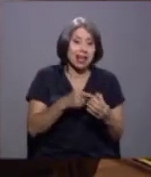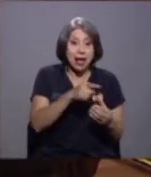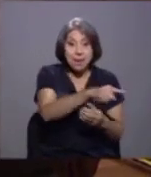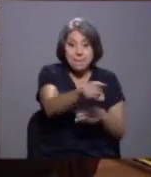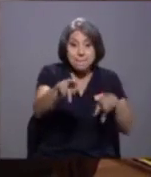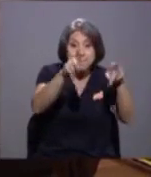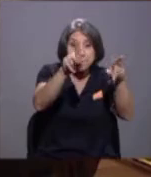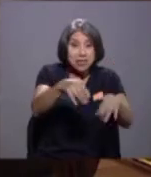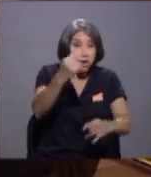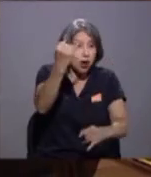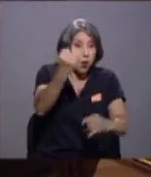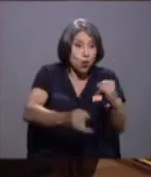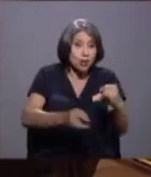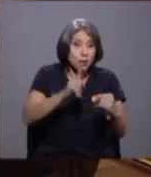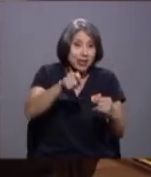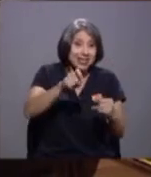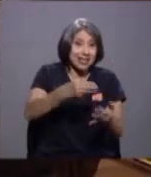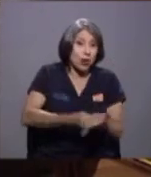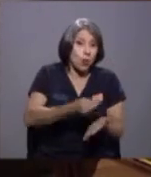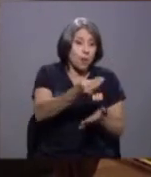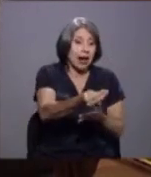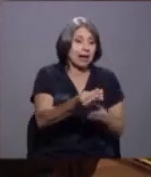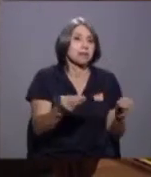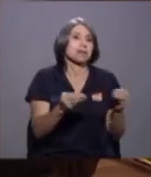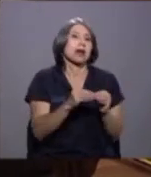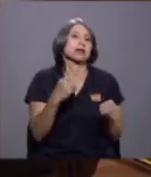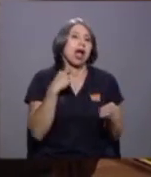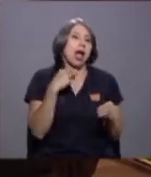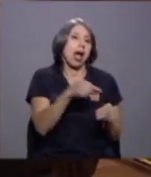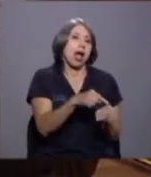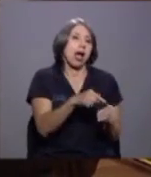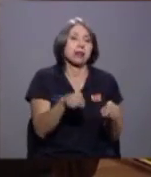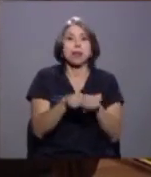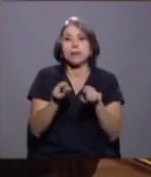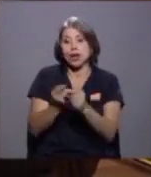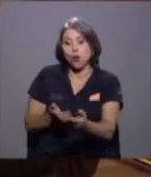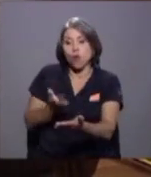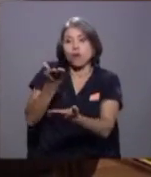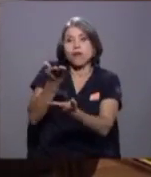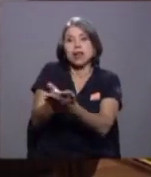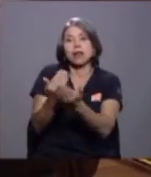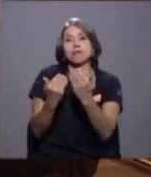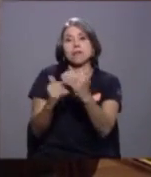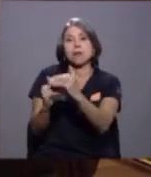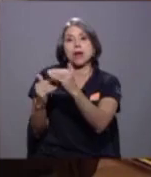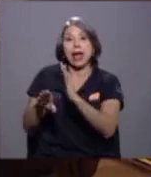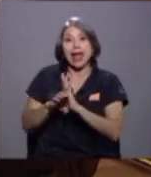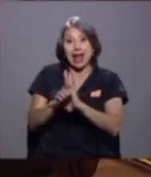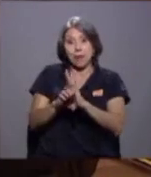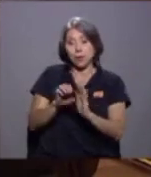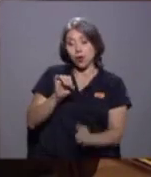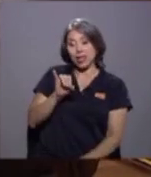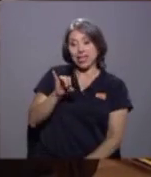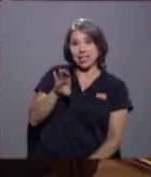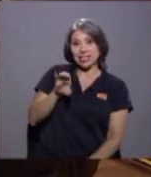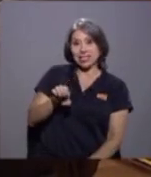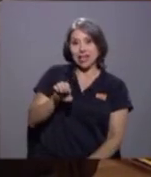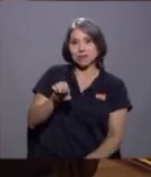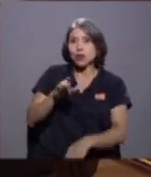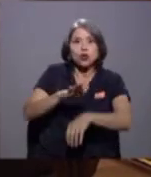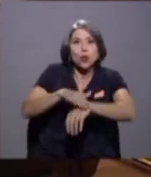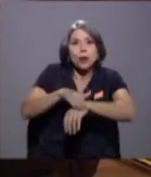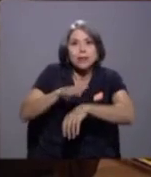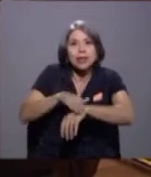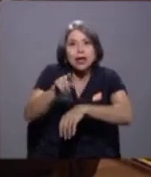consumidor, restricciones a la oferta. Hoy en día el ICE no le permite a uno, por ejemplo, poner paneles solares en su